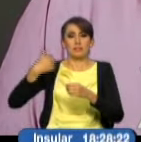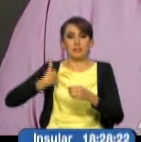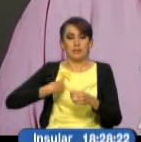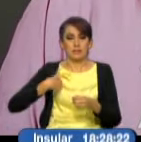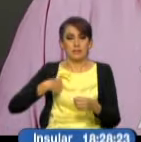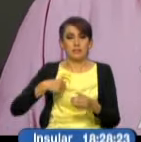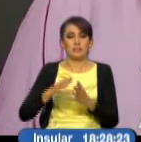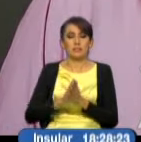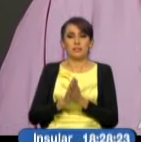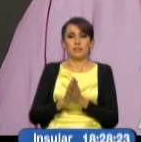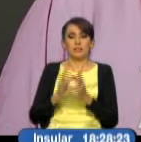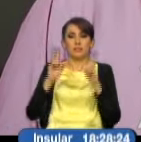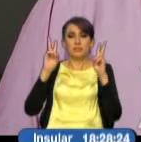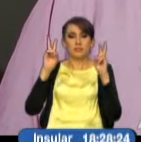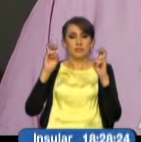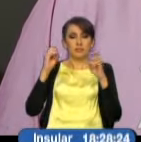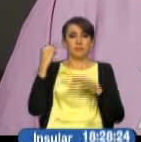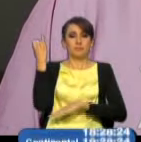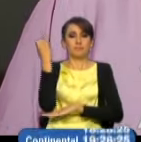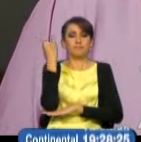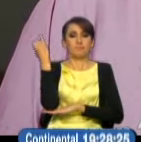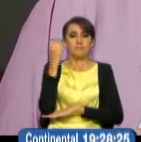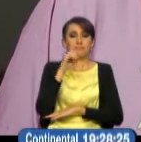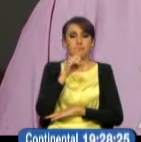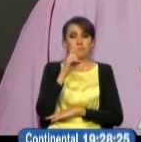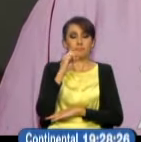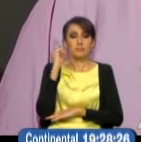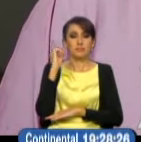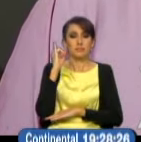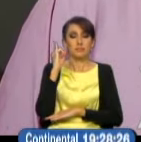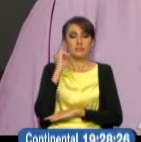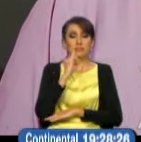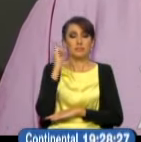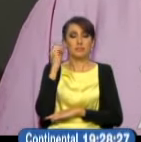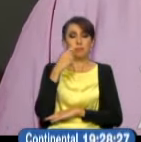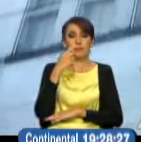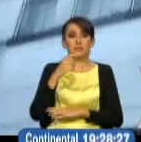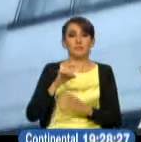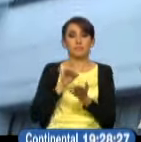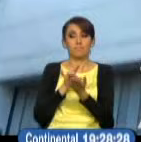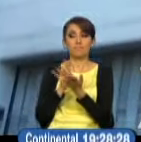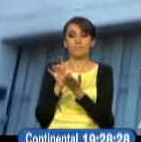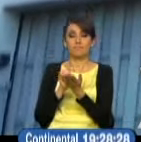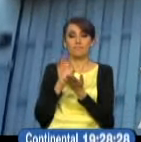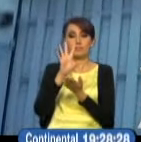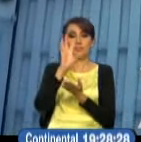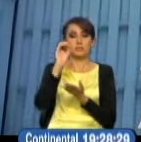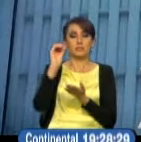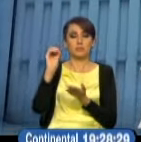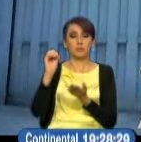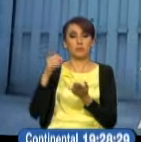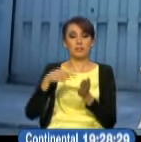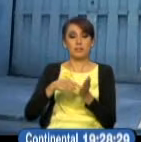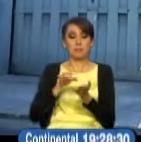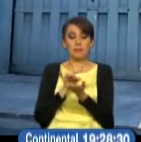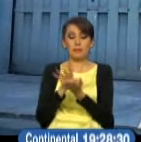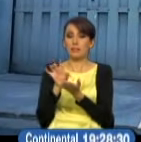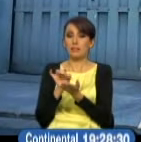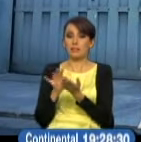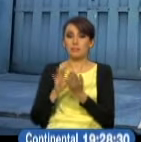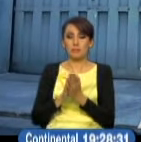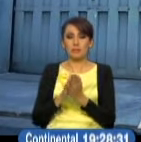En el sector industrial tuvo una crisis con 50.000 despidos. Se trata de las cifras más altas en los últimos